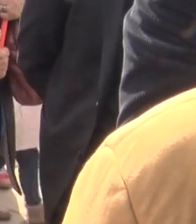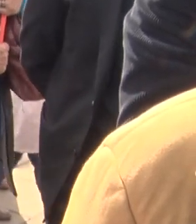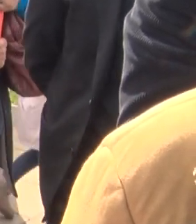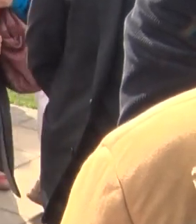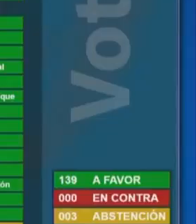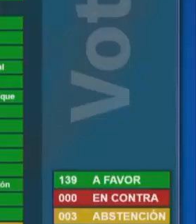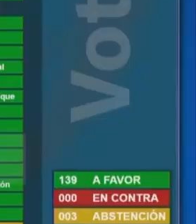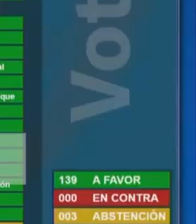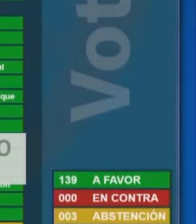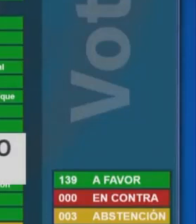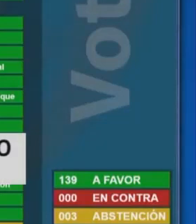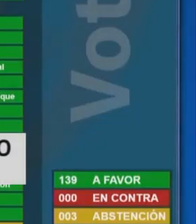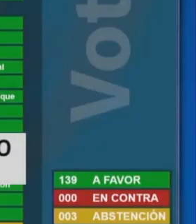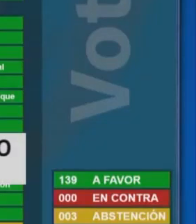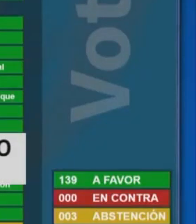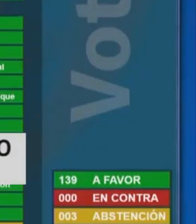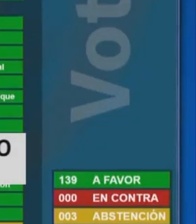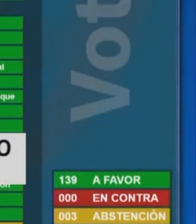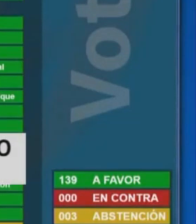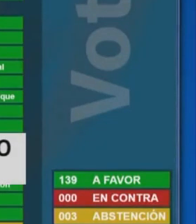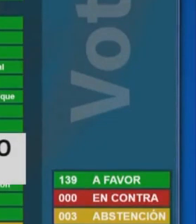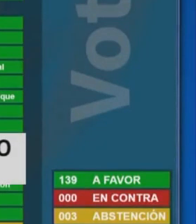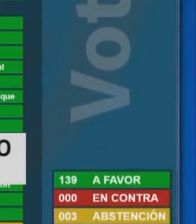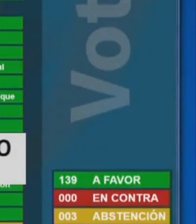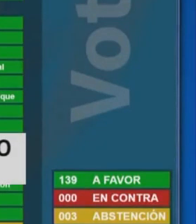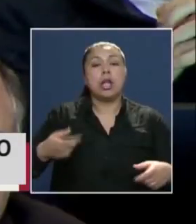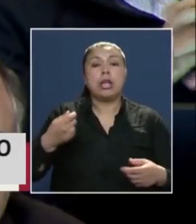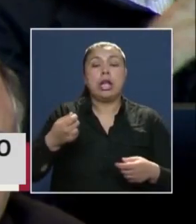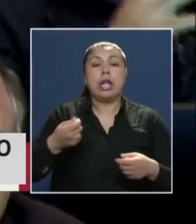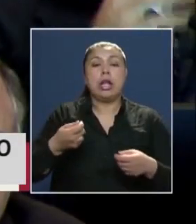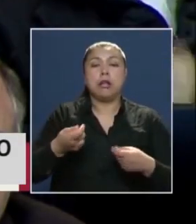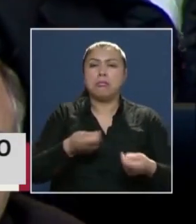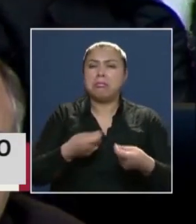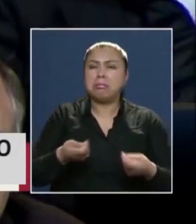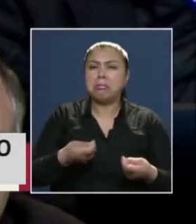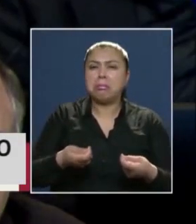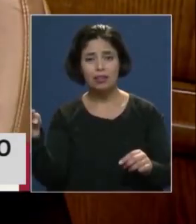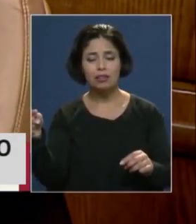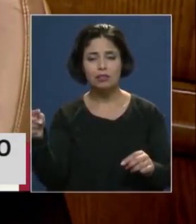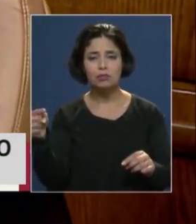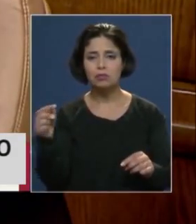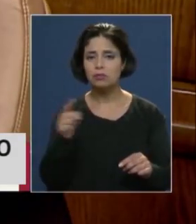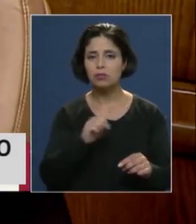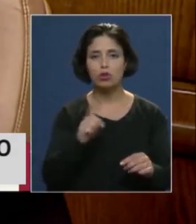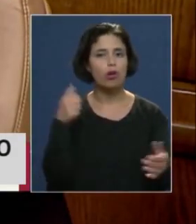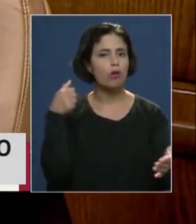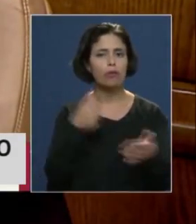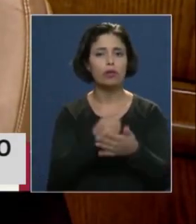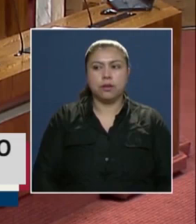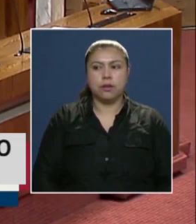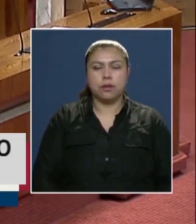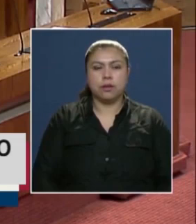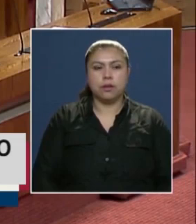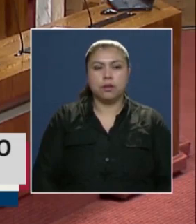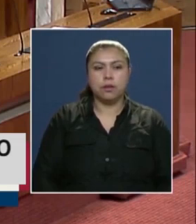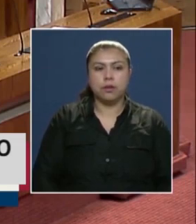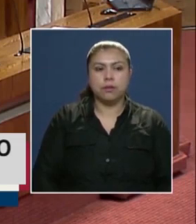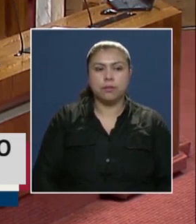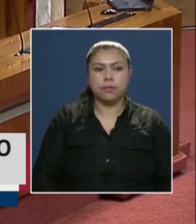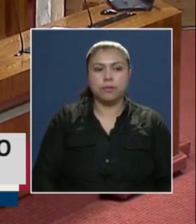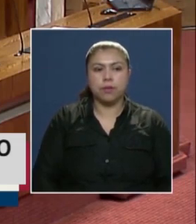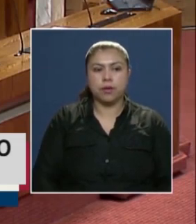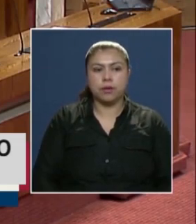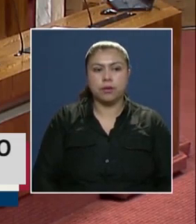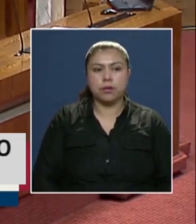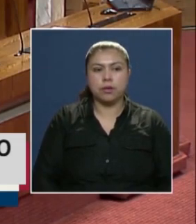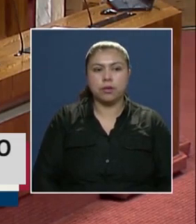estamos en eso. En el Congreso, algunos no ven con malos ojos el proyecto de ley sobre la identidad de género, a diferencia